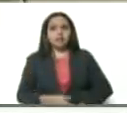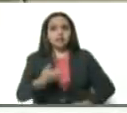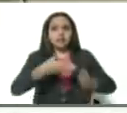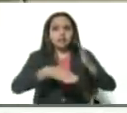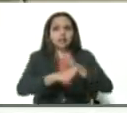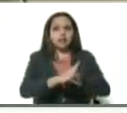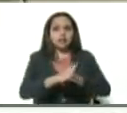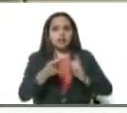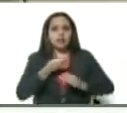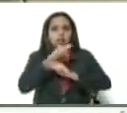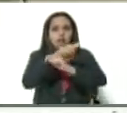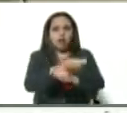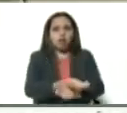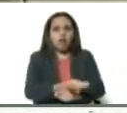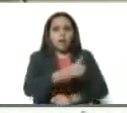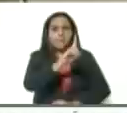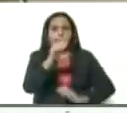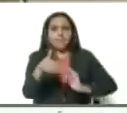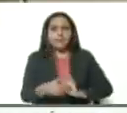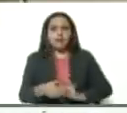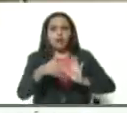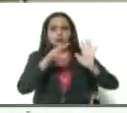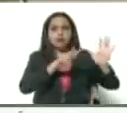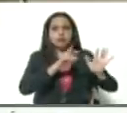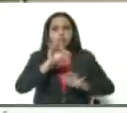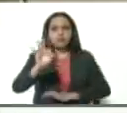de graduación de los 1083